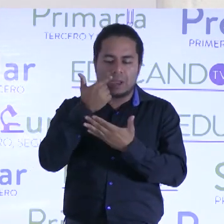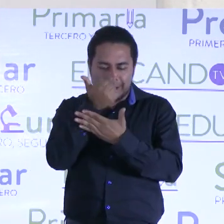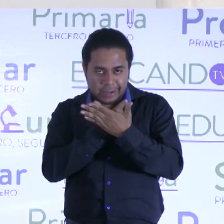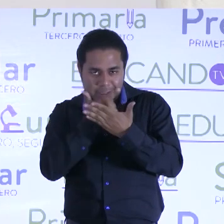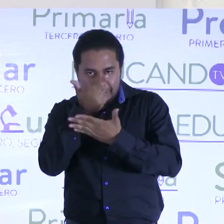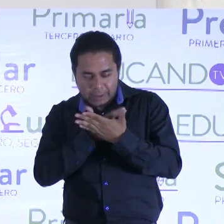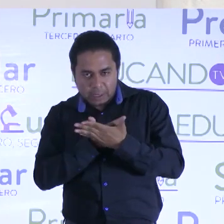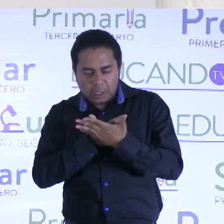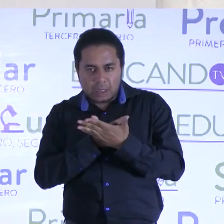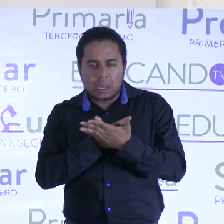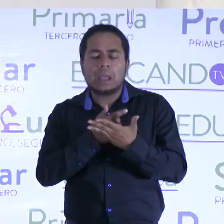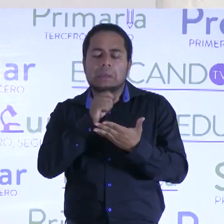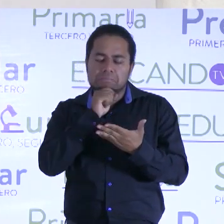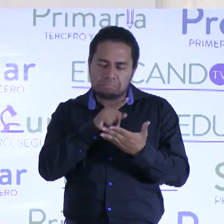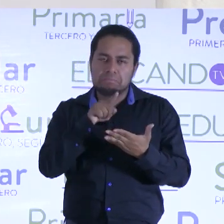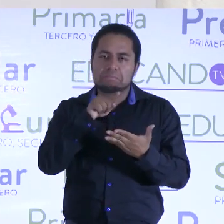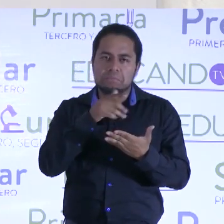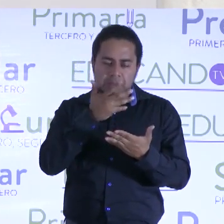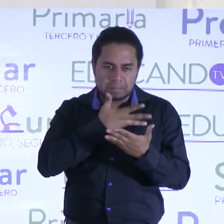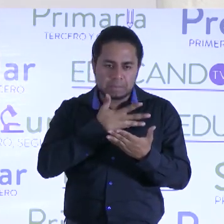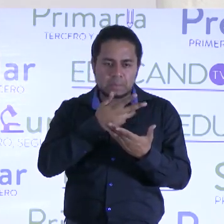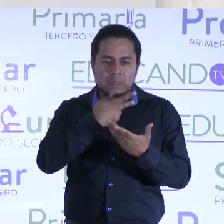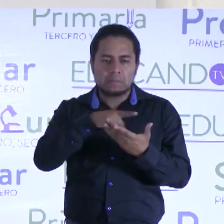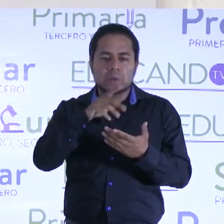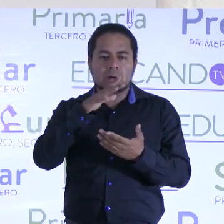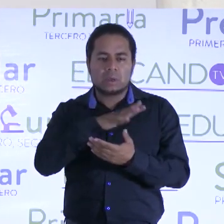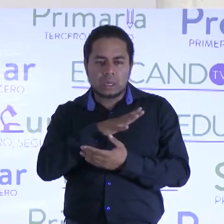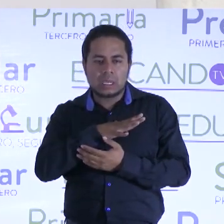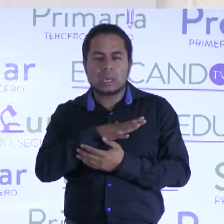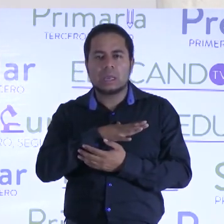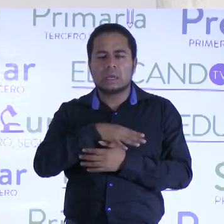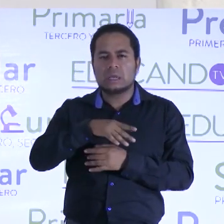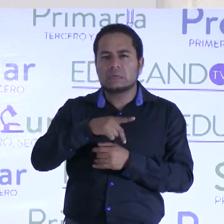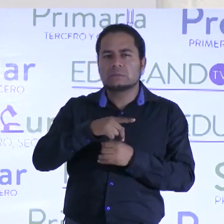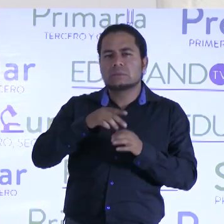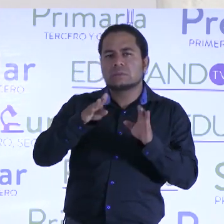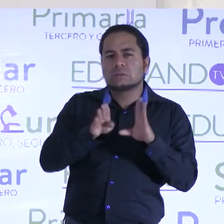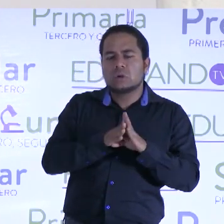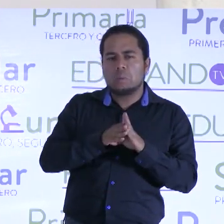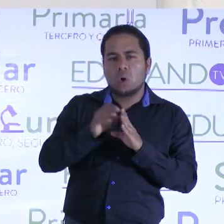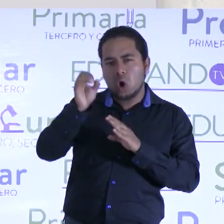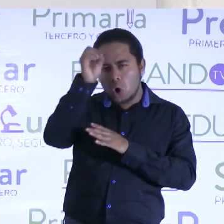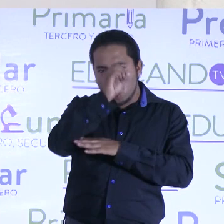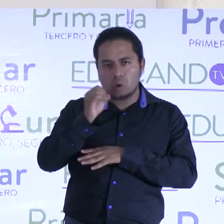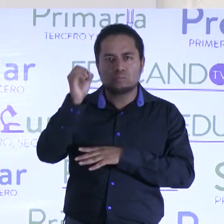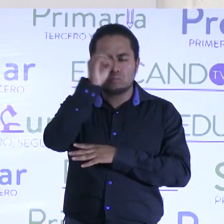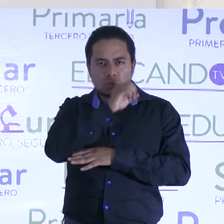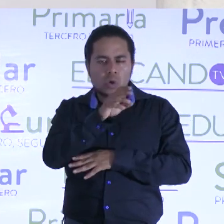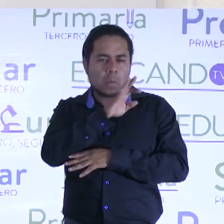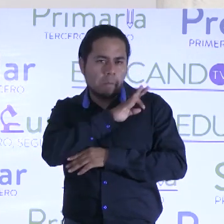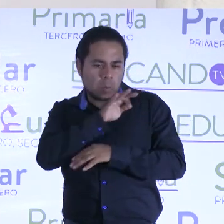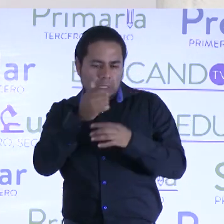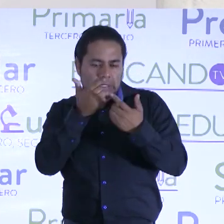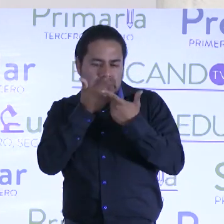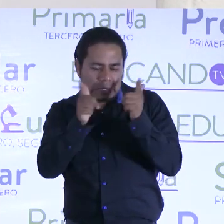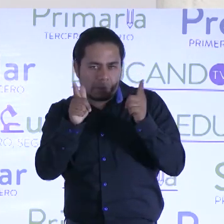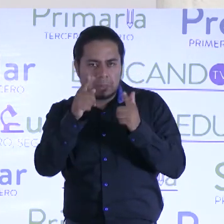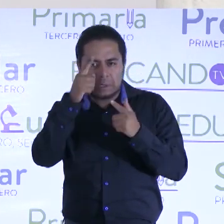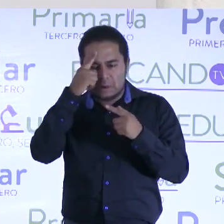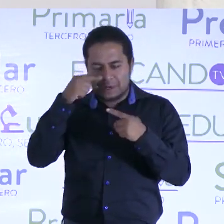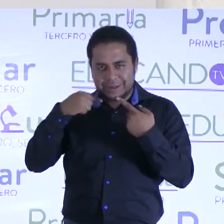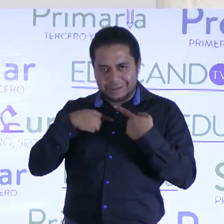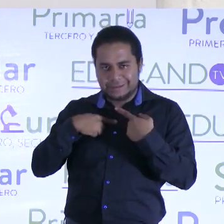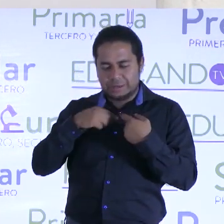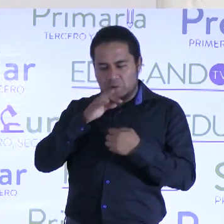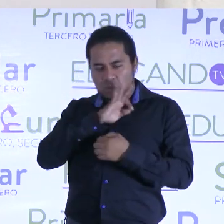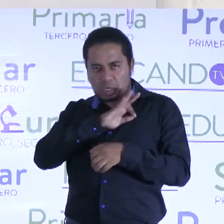pero tiene la oportunidad y la libertad el entrevistador